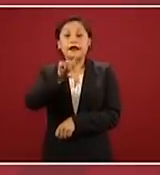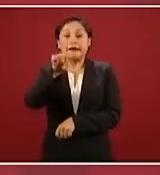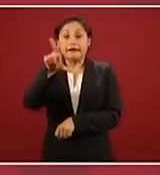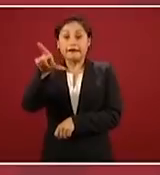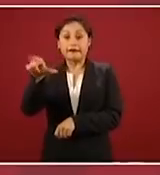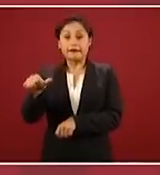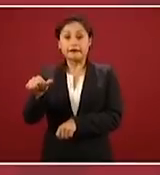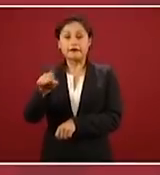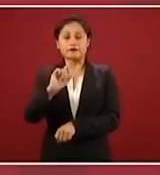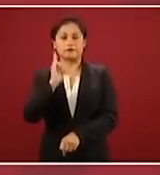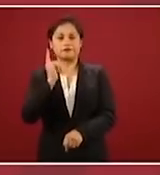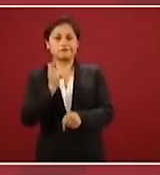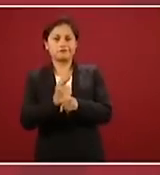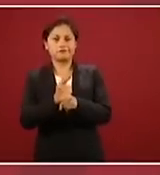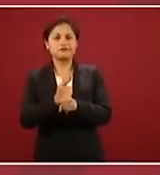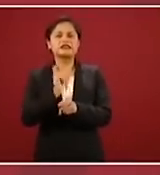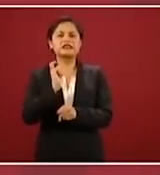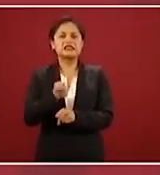empresa